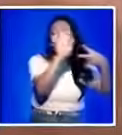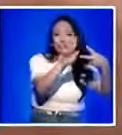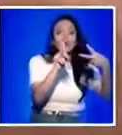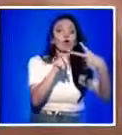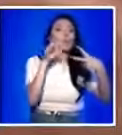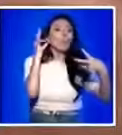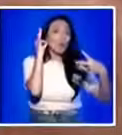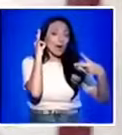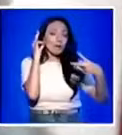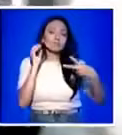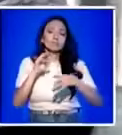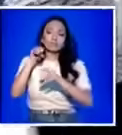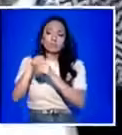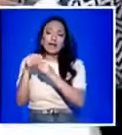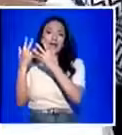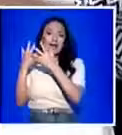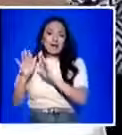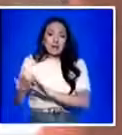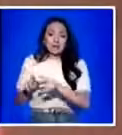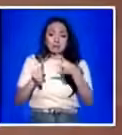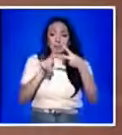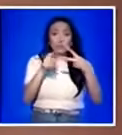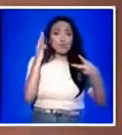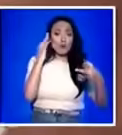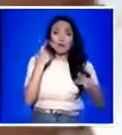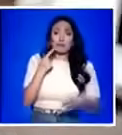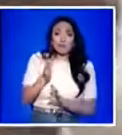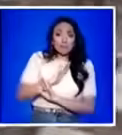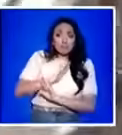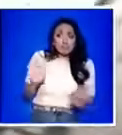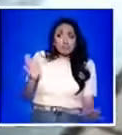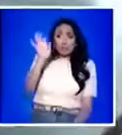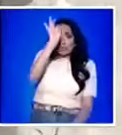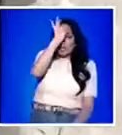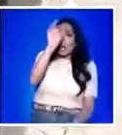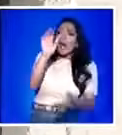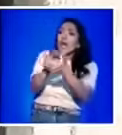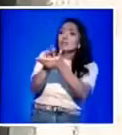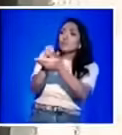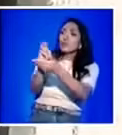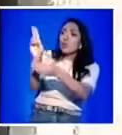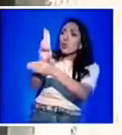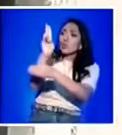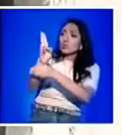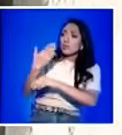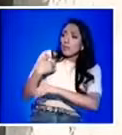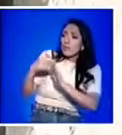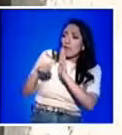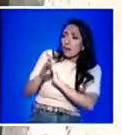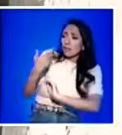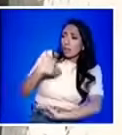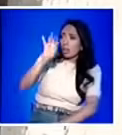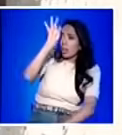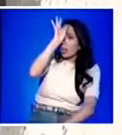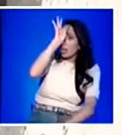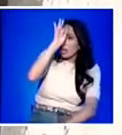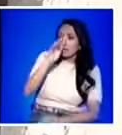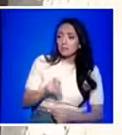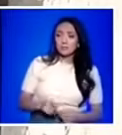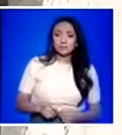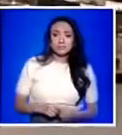medidas alternativas. Ella niega su participación en la red y asegura que su esposo usó su cuenta sin su conocimiento.